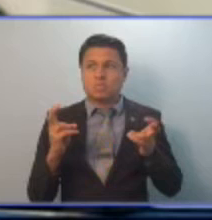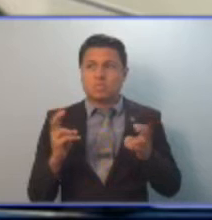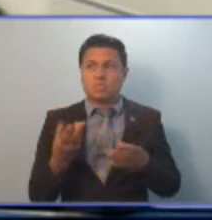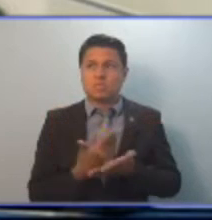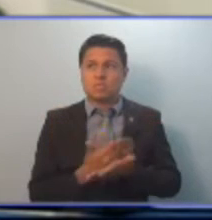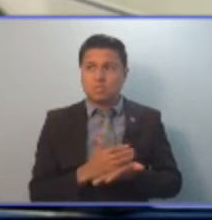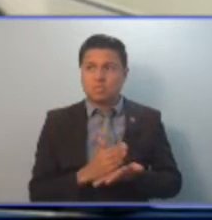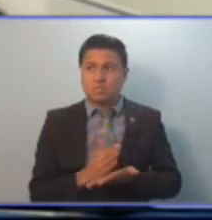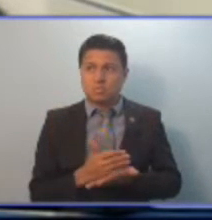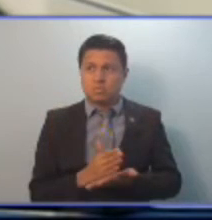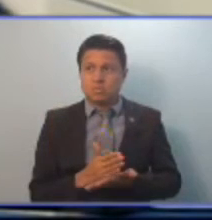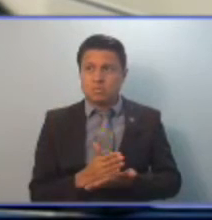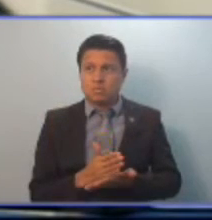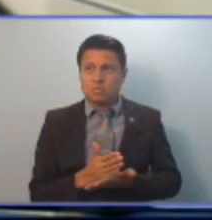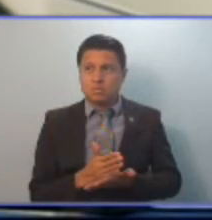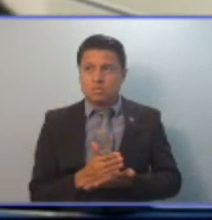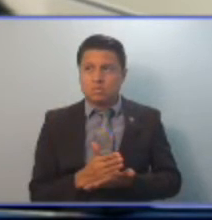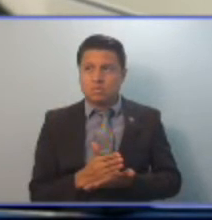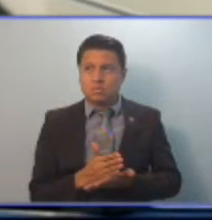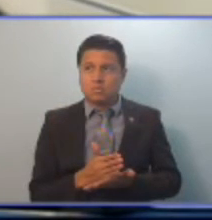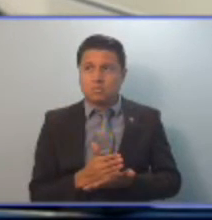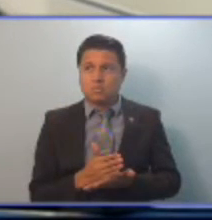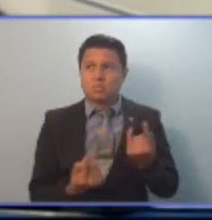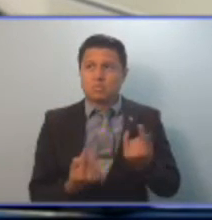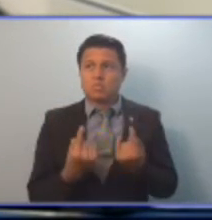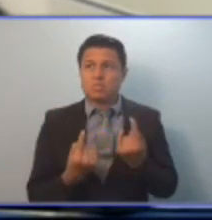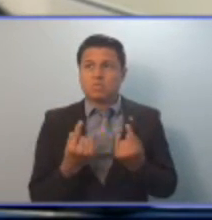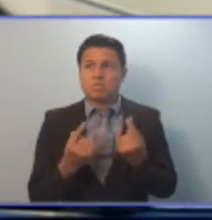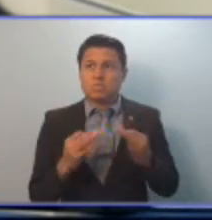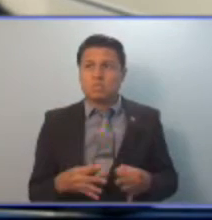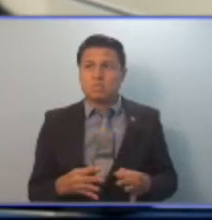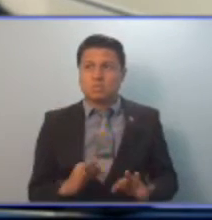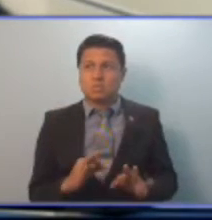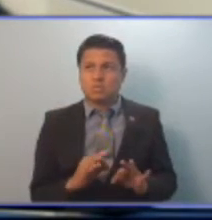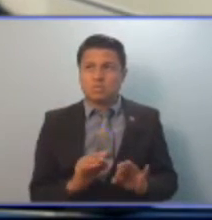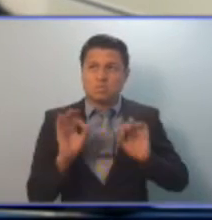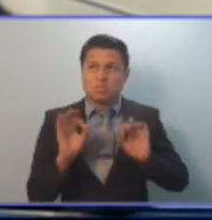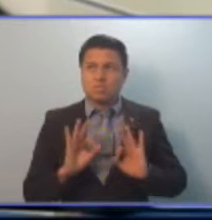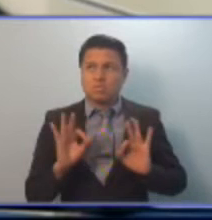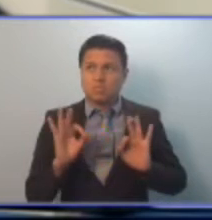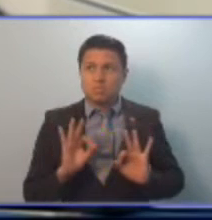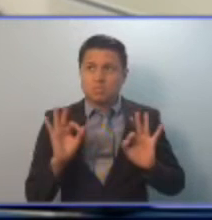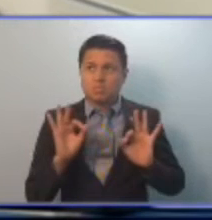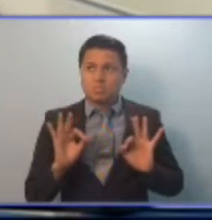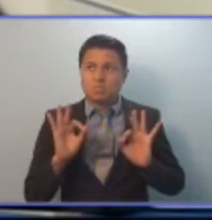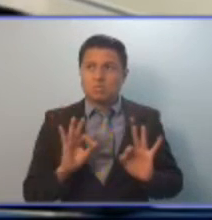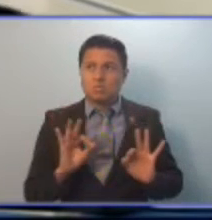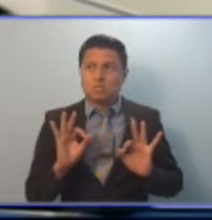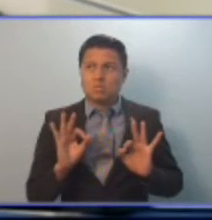depuración judicial y qué medidas tomaría para mejorarlo?